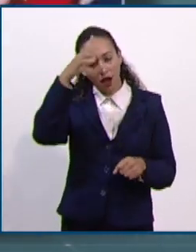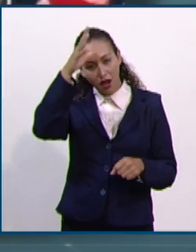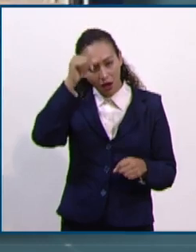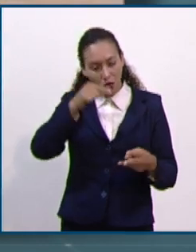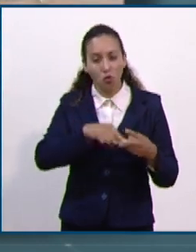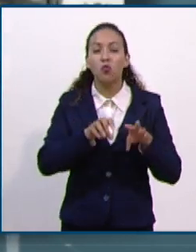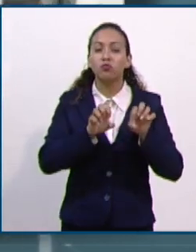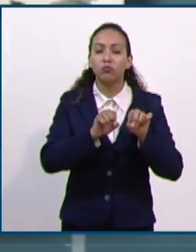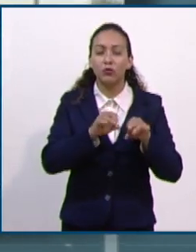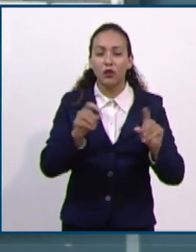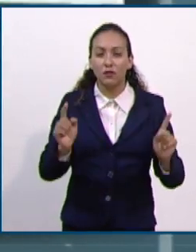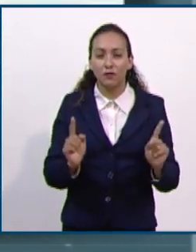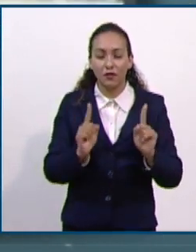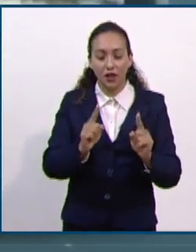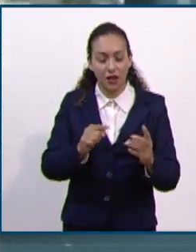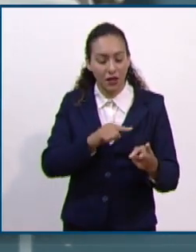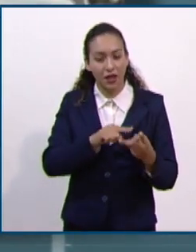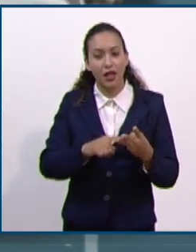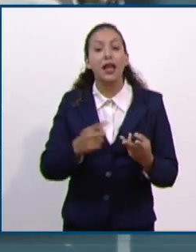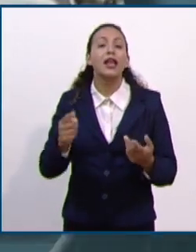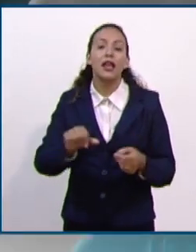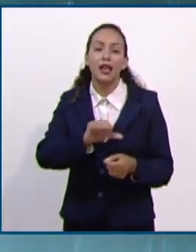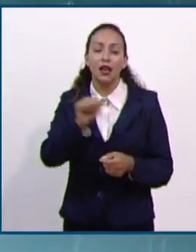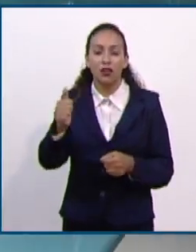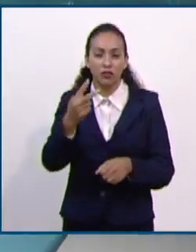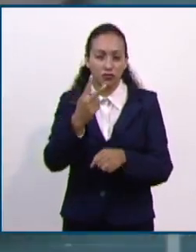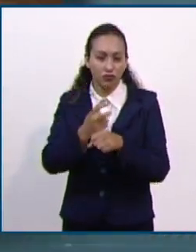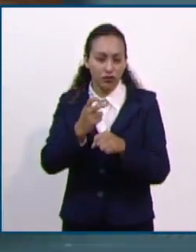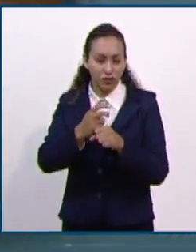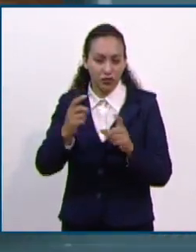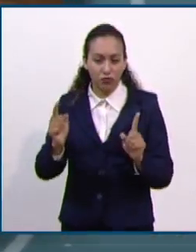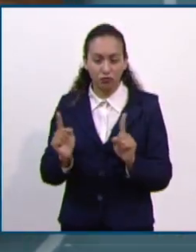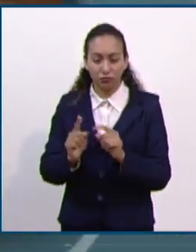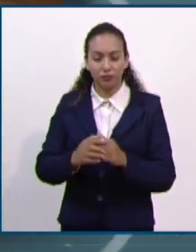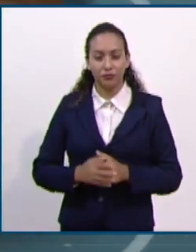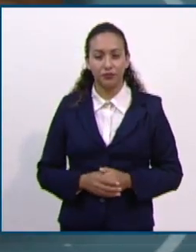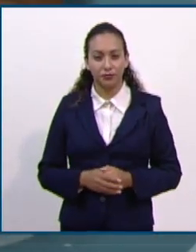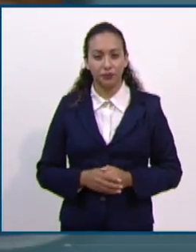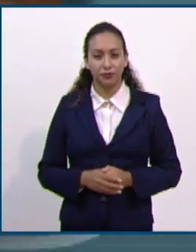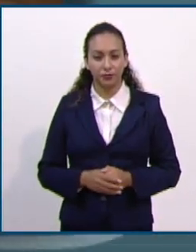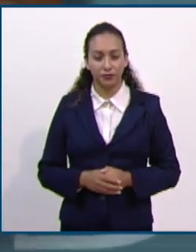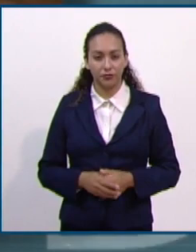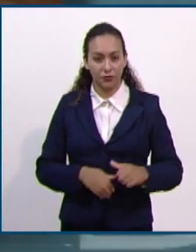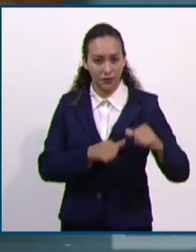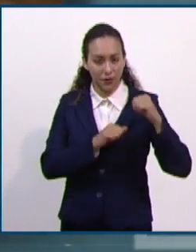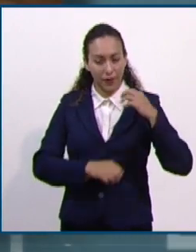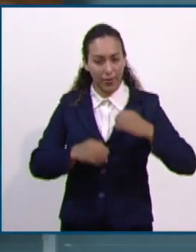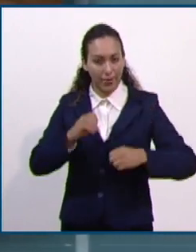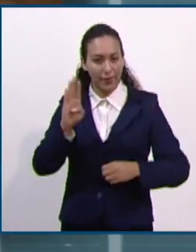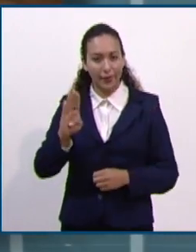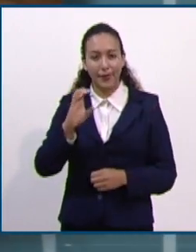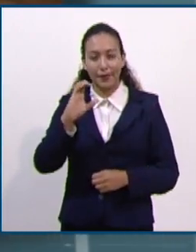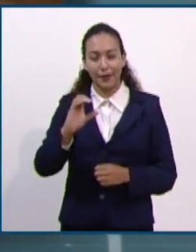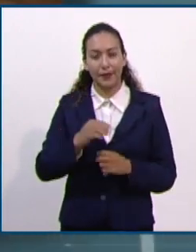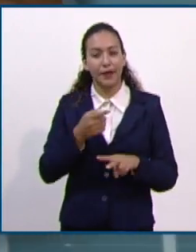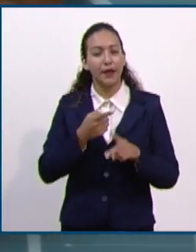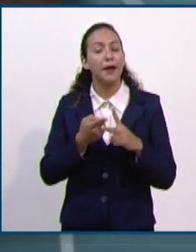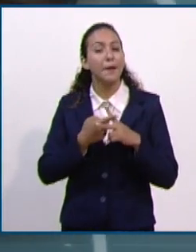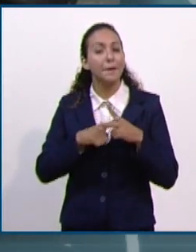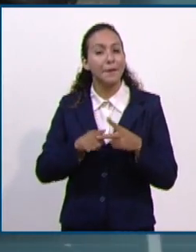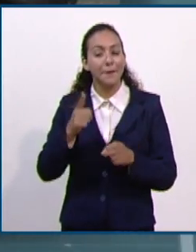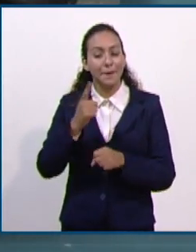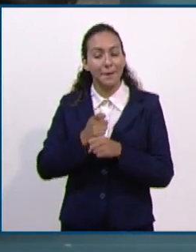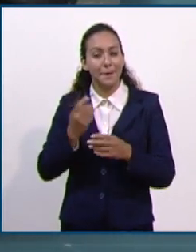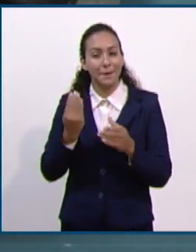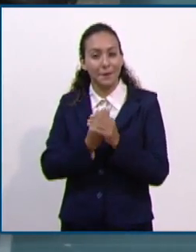Oficialía de Partes y actuarios de segunda instancia. El Poder Judicial de Baja California inició el primer módulo del